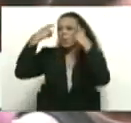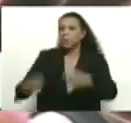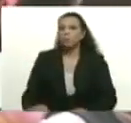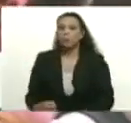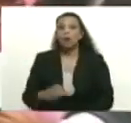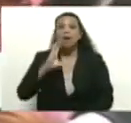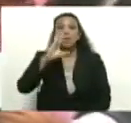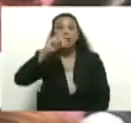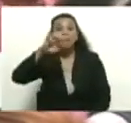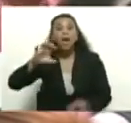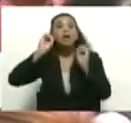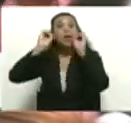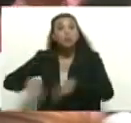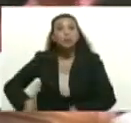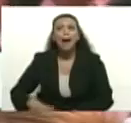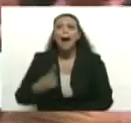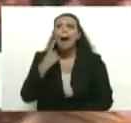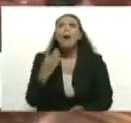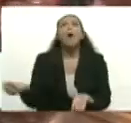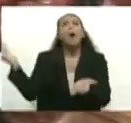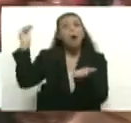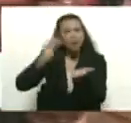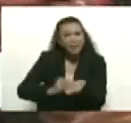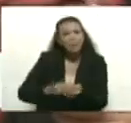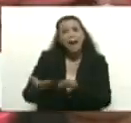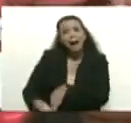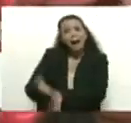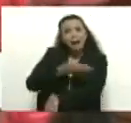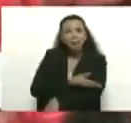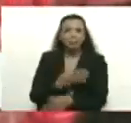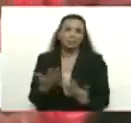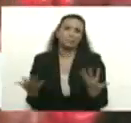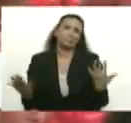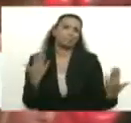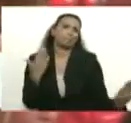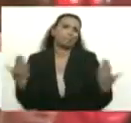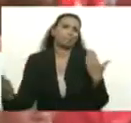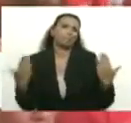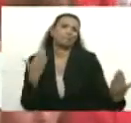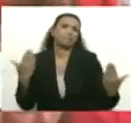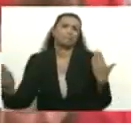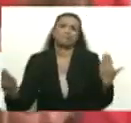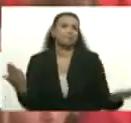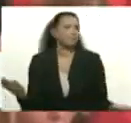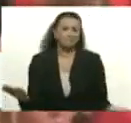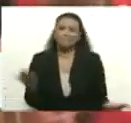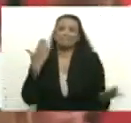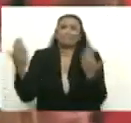renunció. Ahora están chillando porque quieren a los que estaban. En verdad, mire,